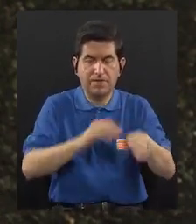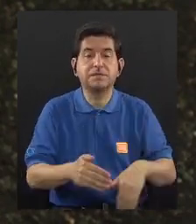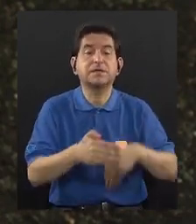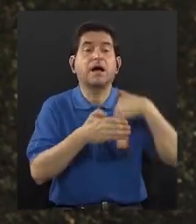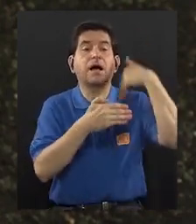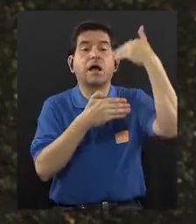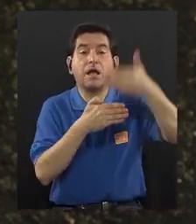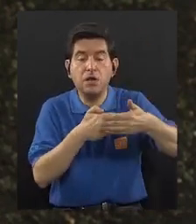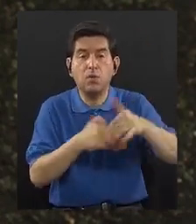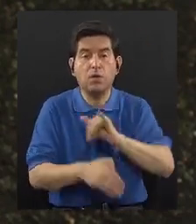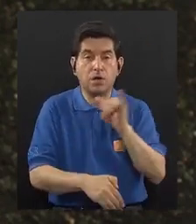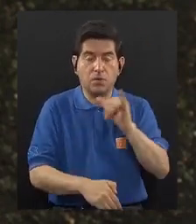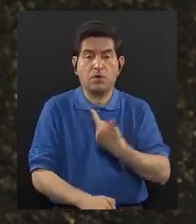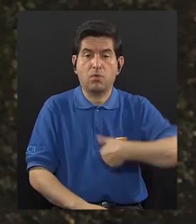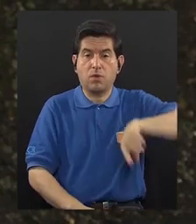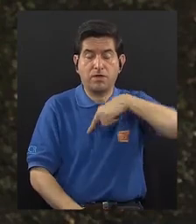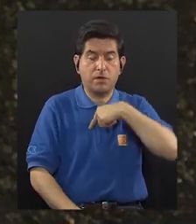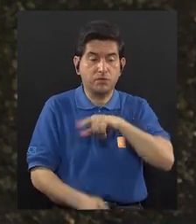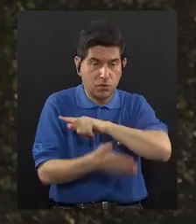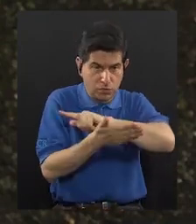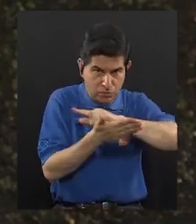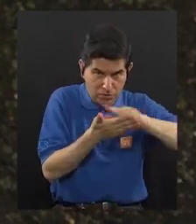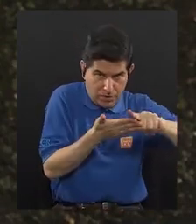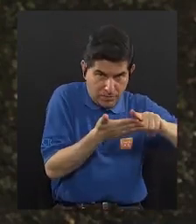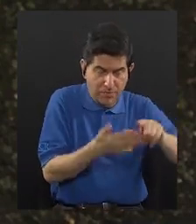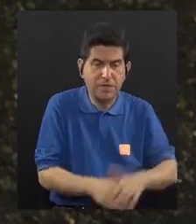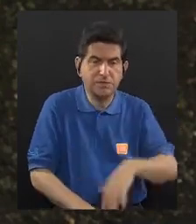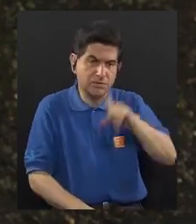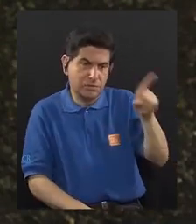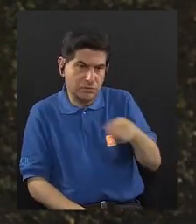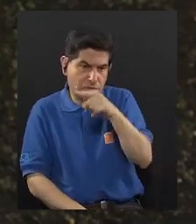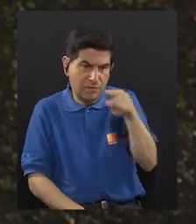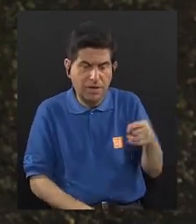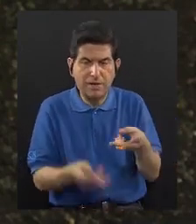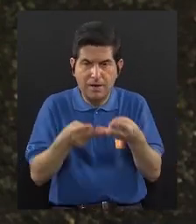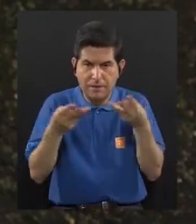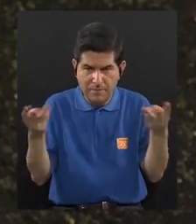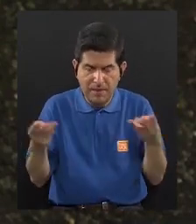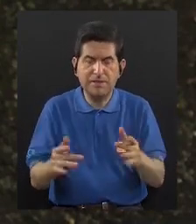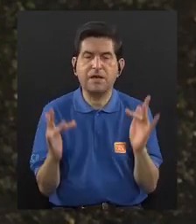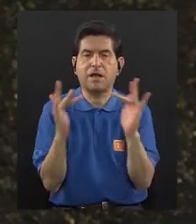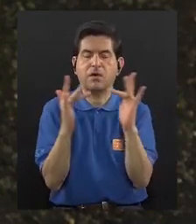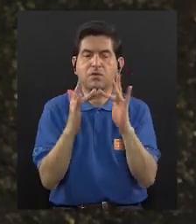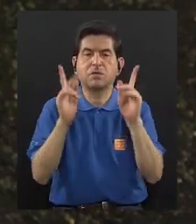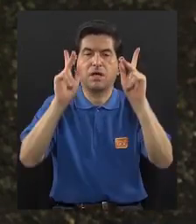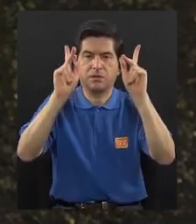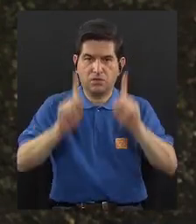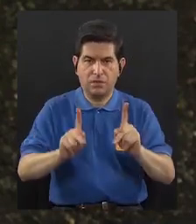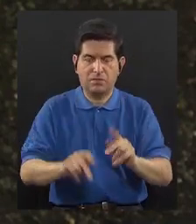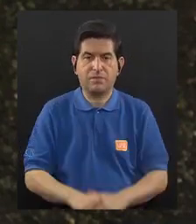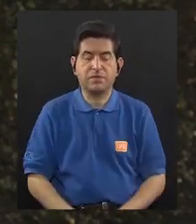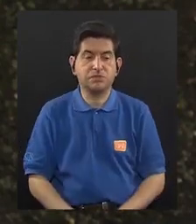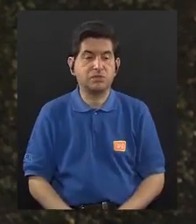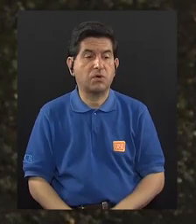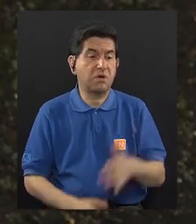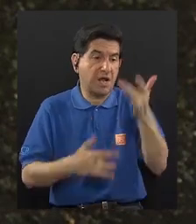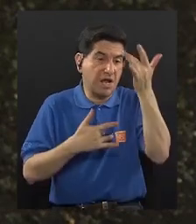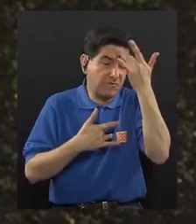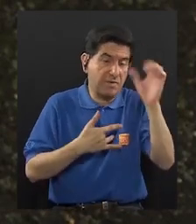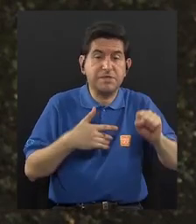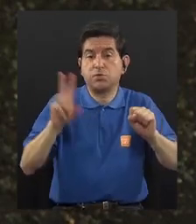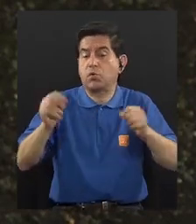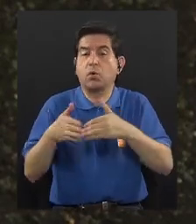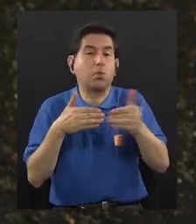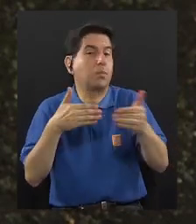supuesto después de hacer ese lavado y descartar los materiales que entraba en contacto con una persona sea